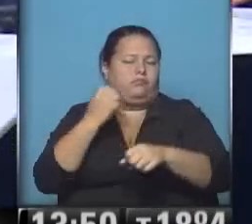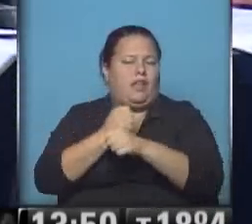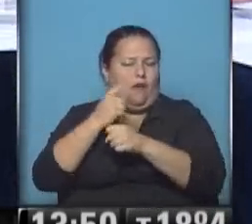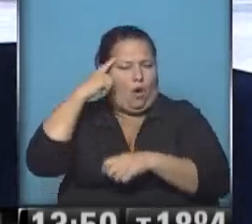en la corte